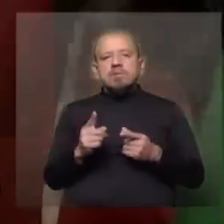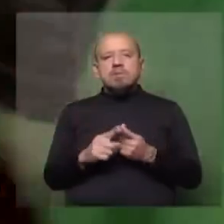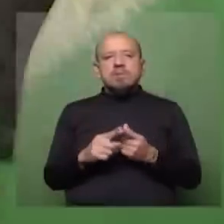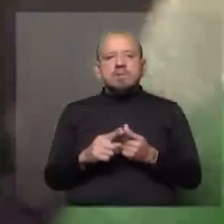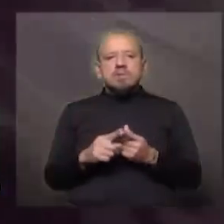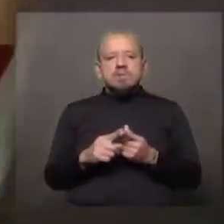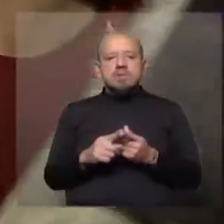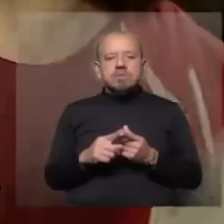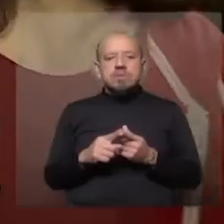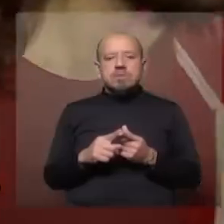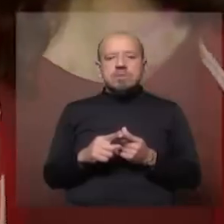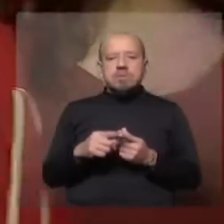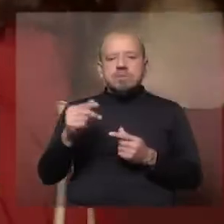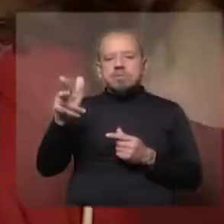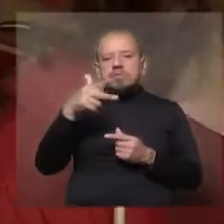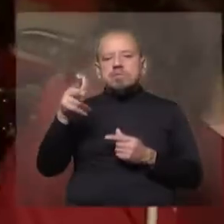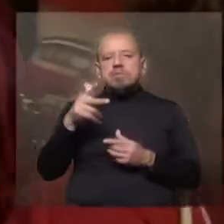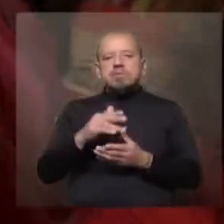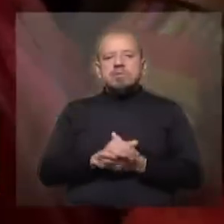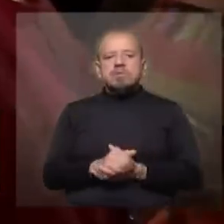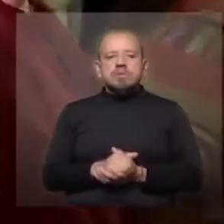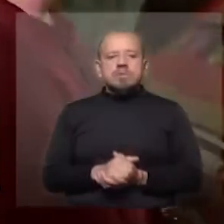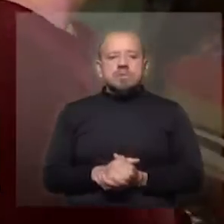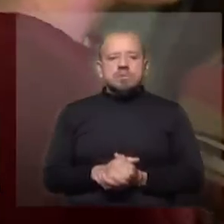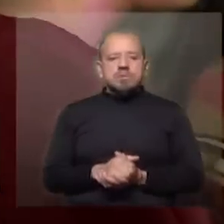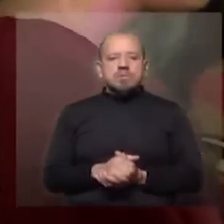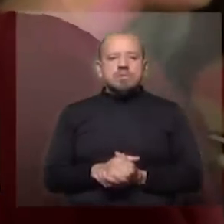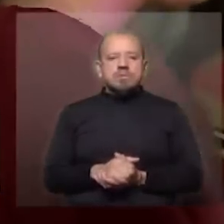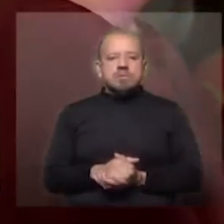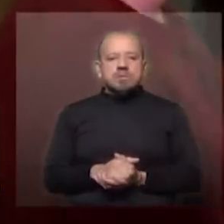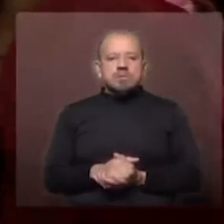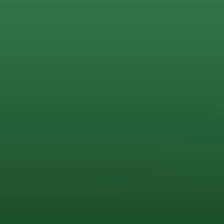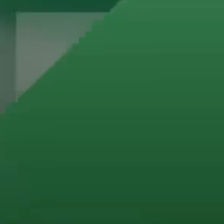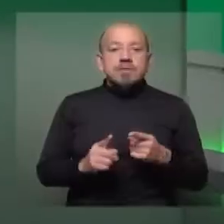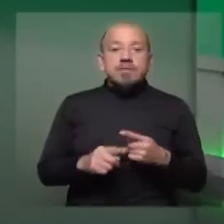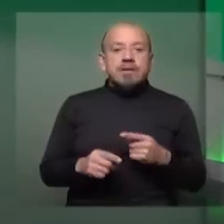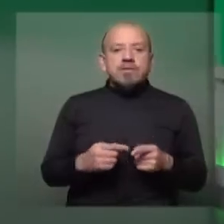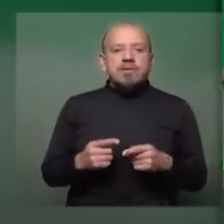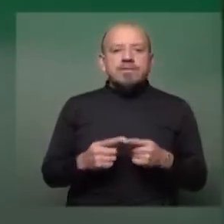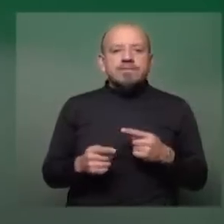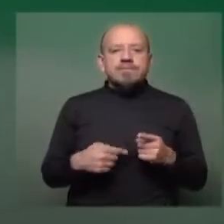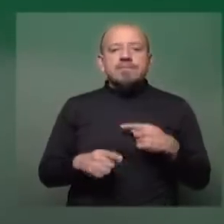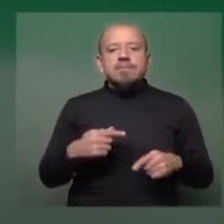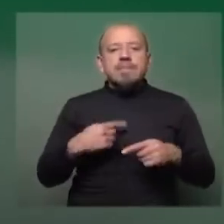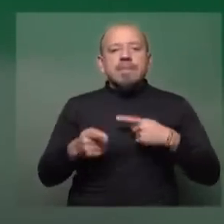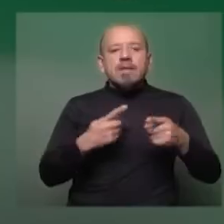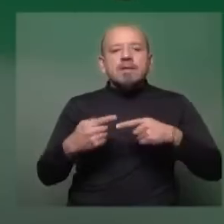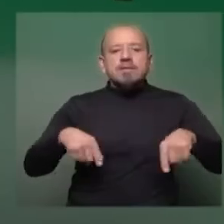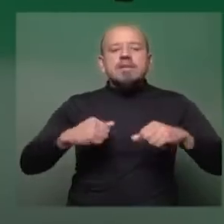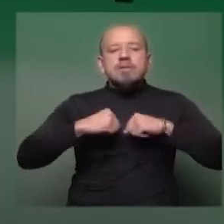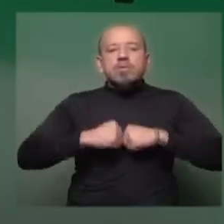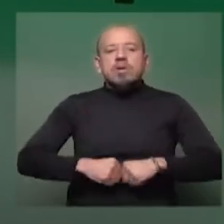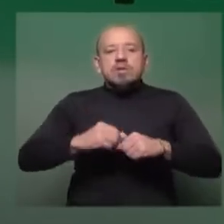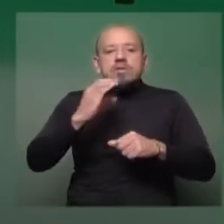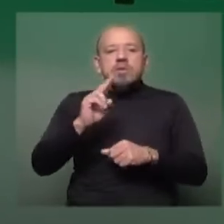lo dejamos con la cámara de Fredy Varela aquí en Ciudad vieja s les comentamos que el tribunal de cuentas